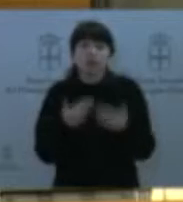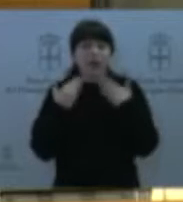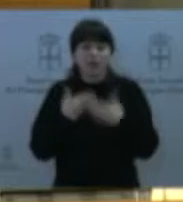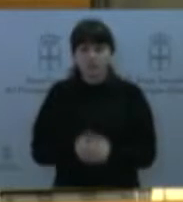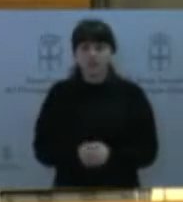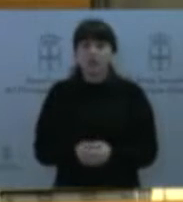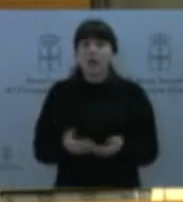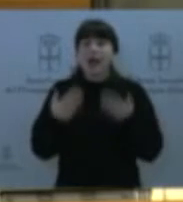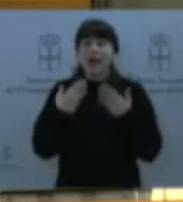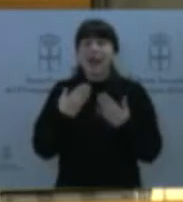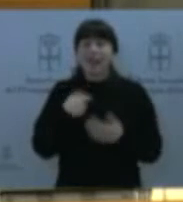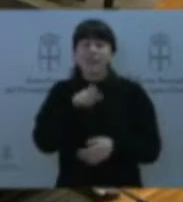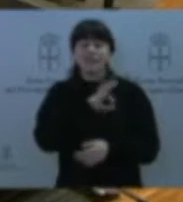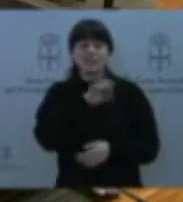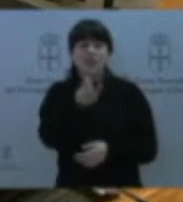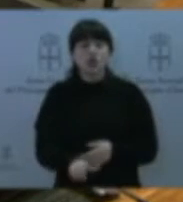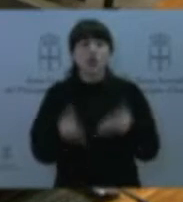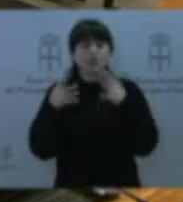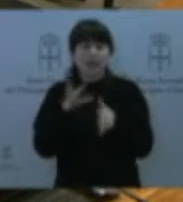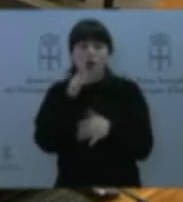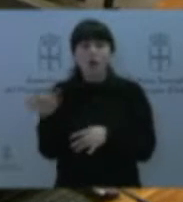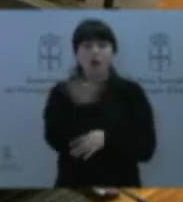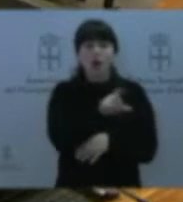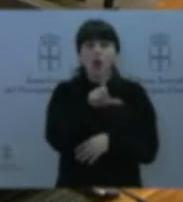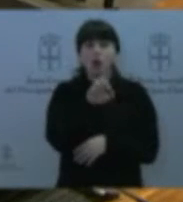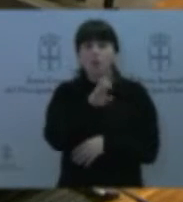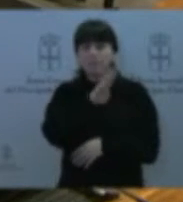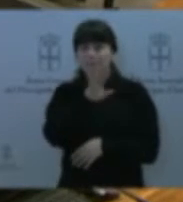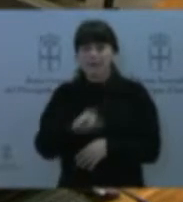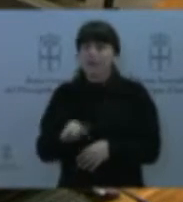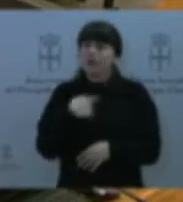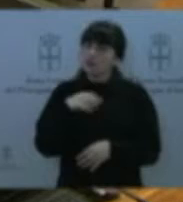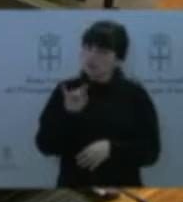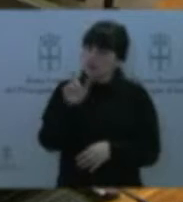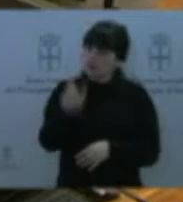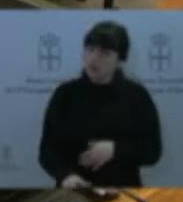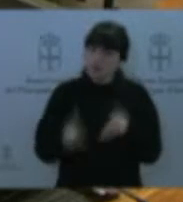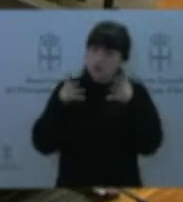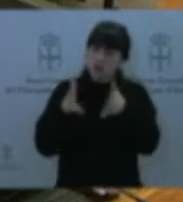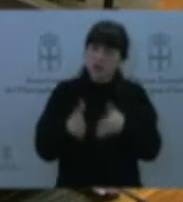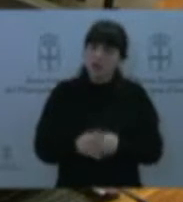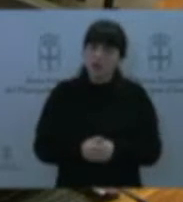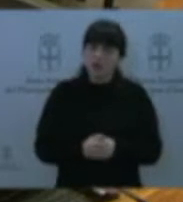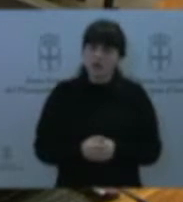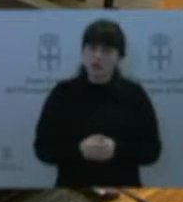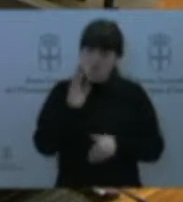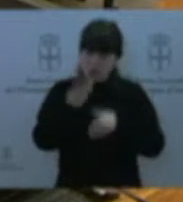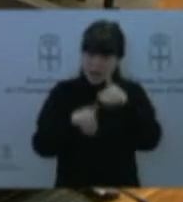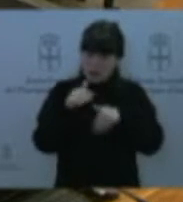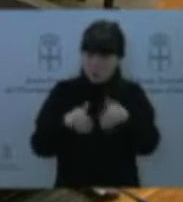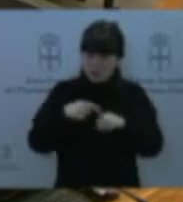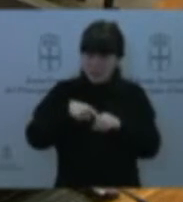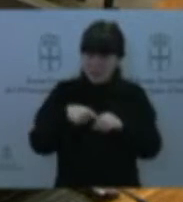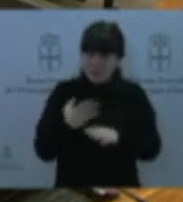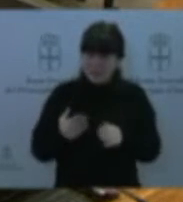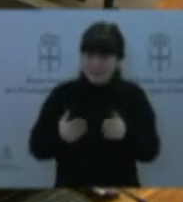Tiene la palabra. Sí, señor consejero. Fue una convocatoria para plazas fijas de la